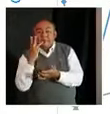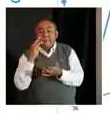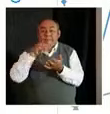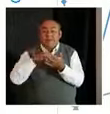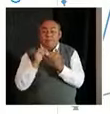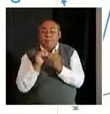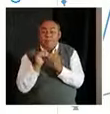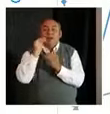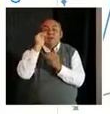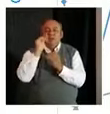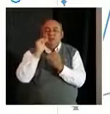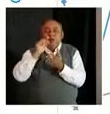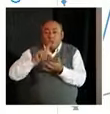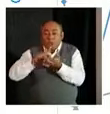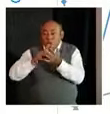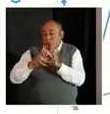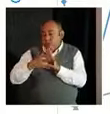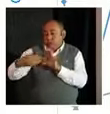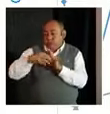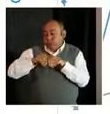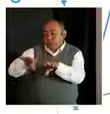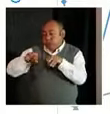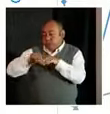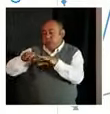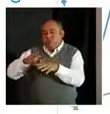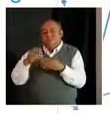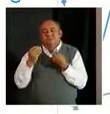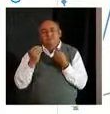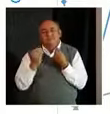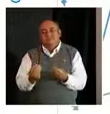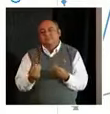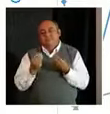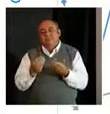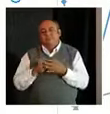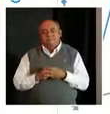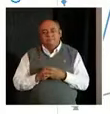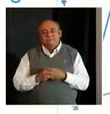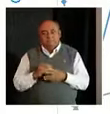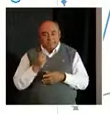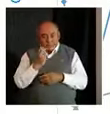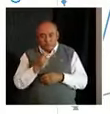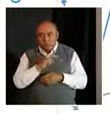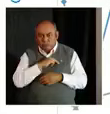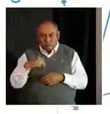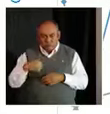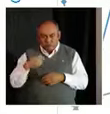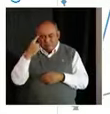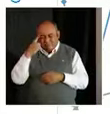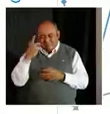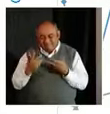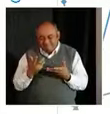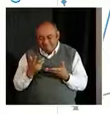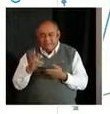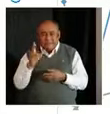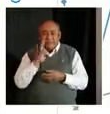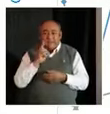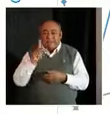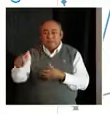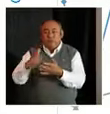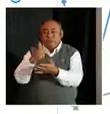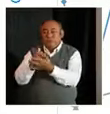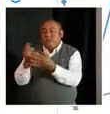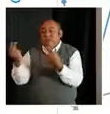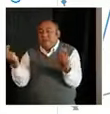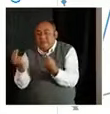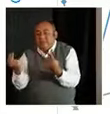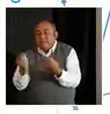Y esto tiene que ver con que, bueno, pues estamos tratando de mantener el consumo, de responder a la demanda. En la medida